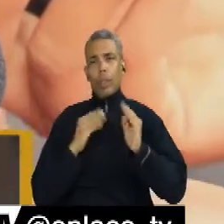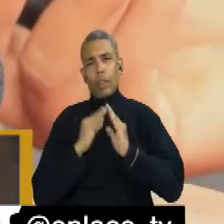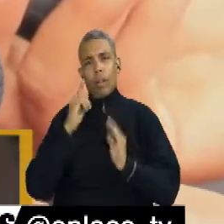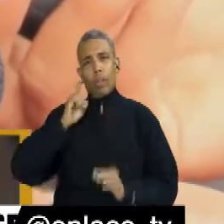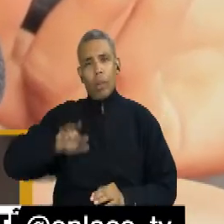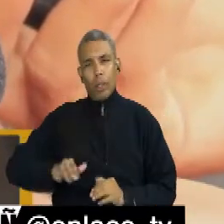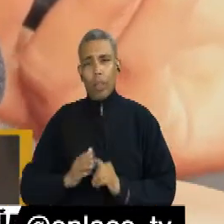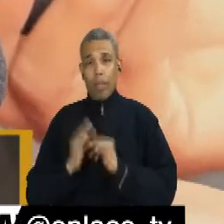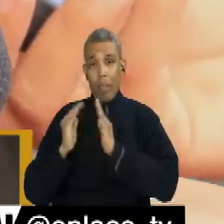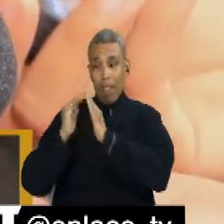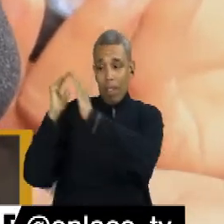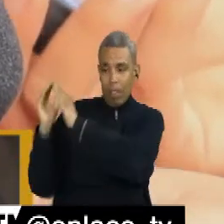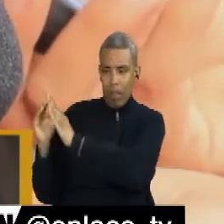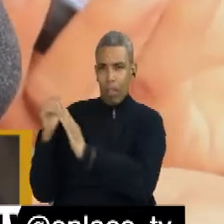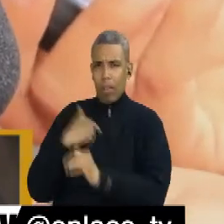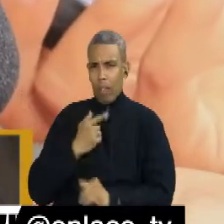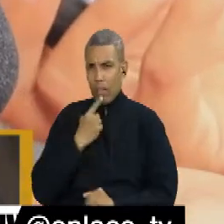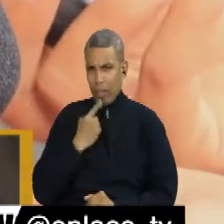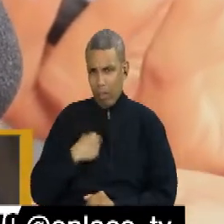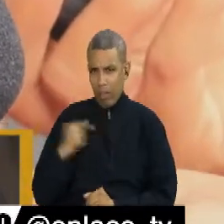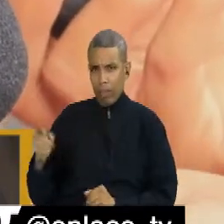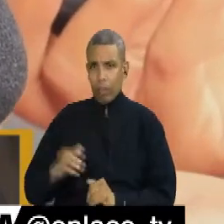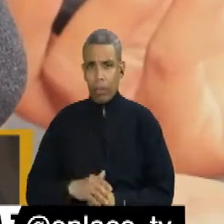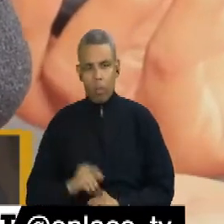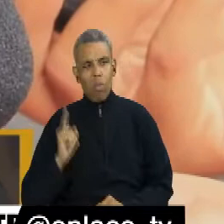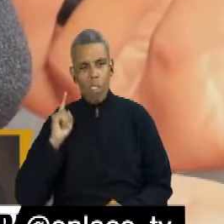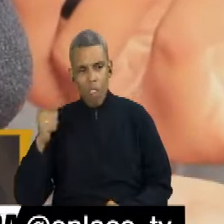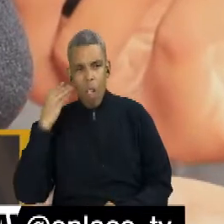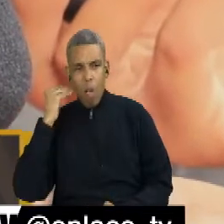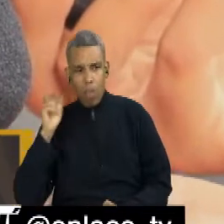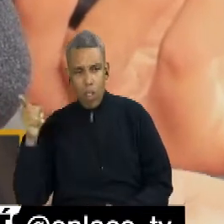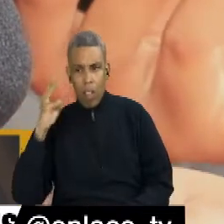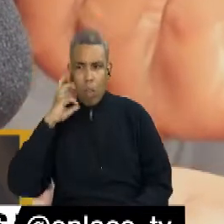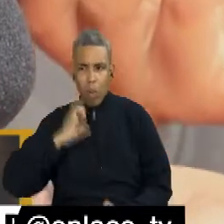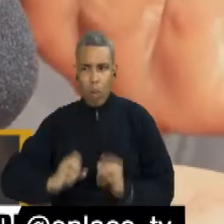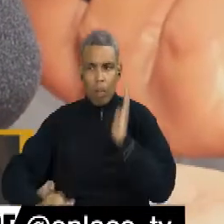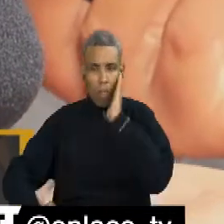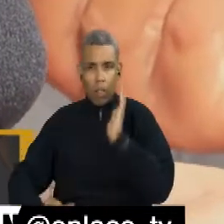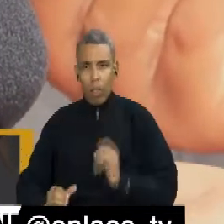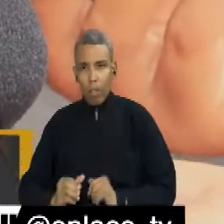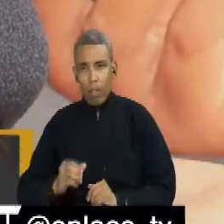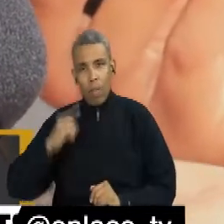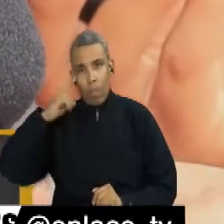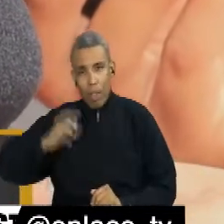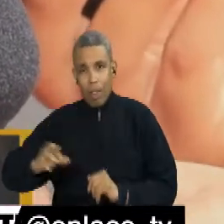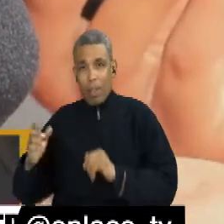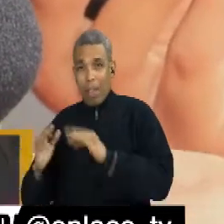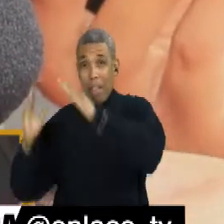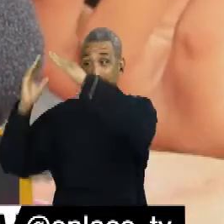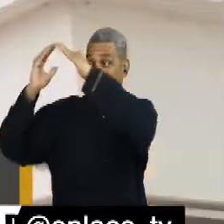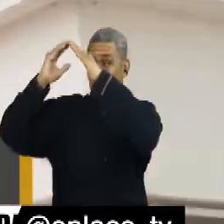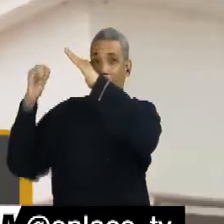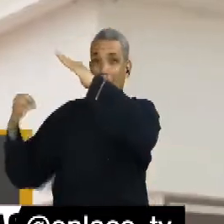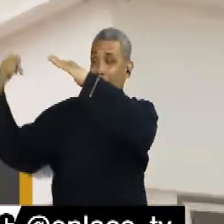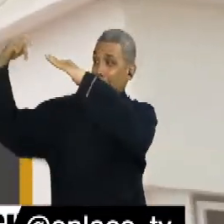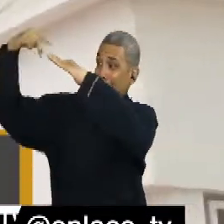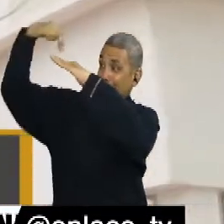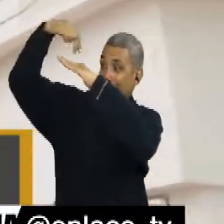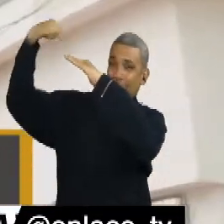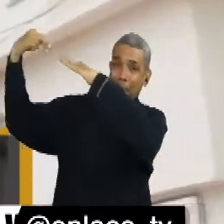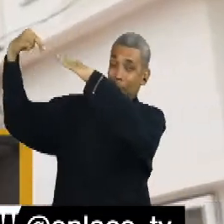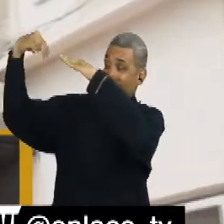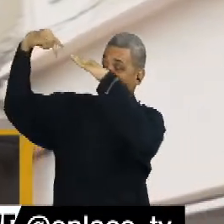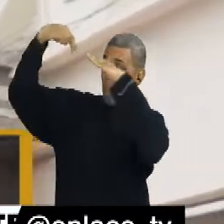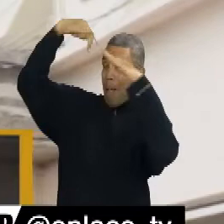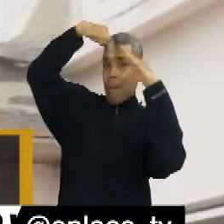casa, supuestamente que le había robado un celular. Al ver que ella se sorprendió, entonces ella se montó a los techos y cayó al techo acá de nuestra casa. Agrega la